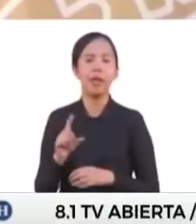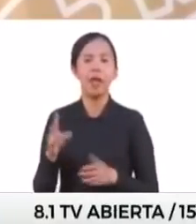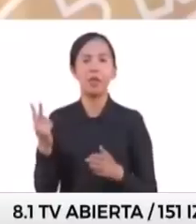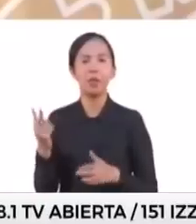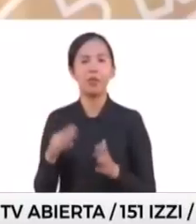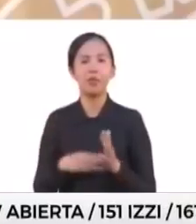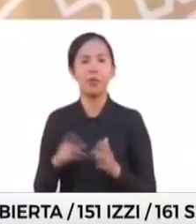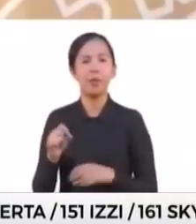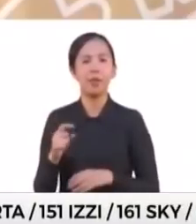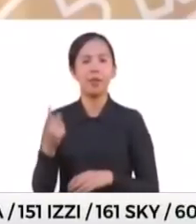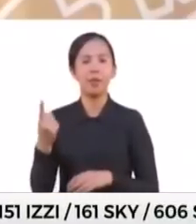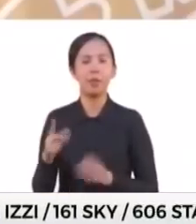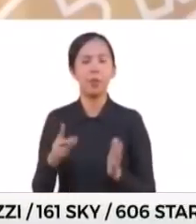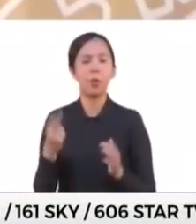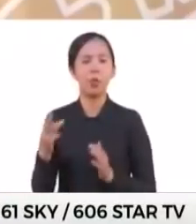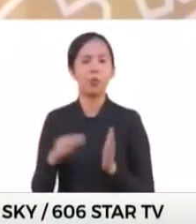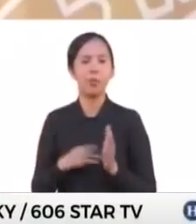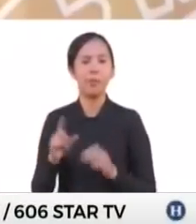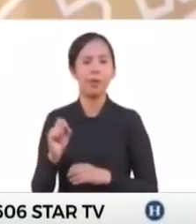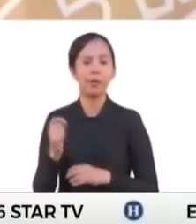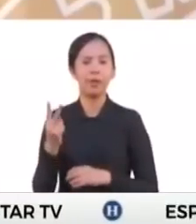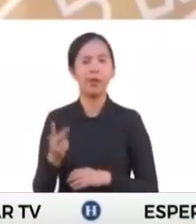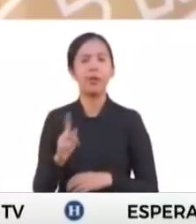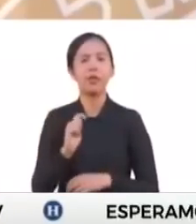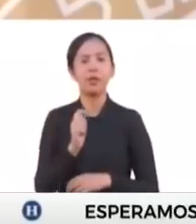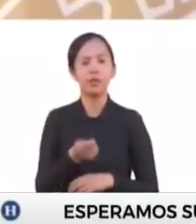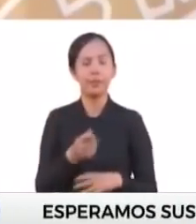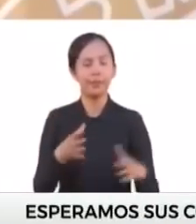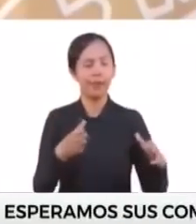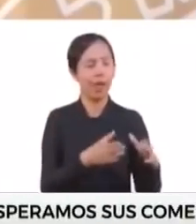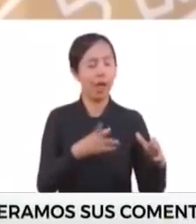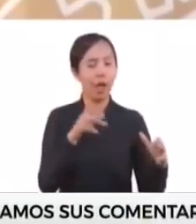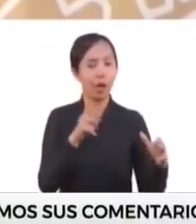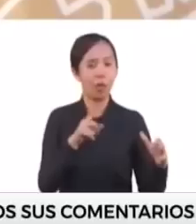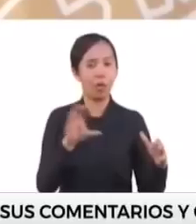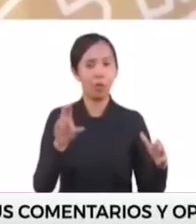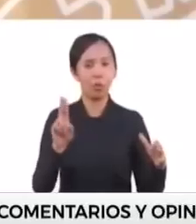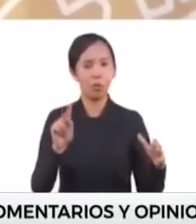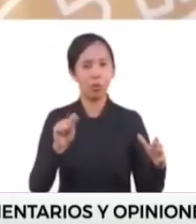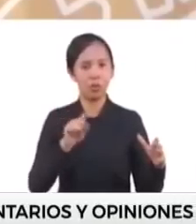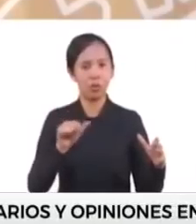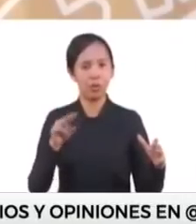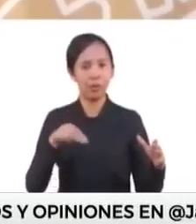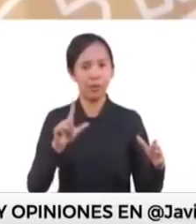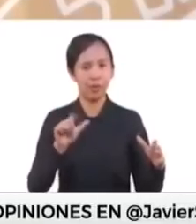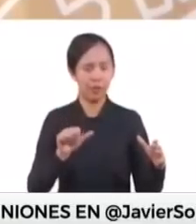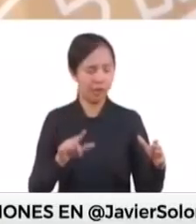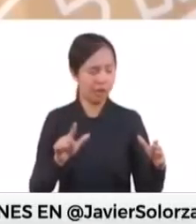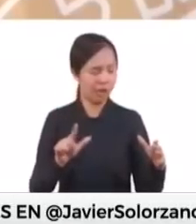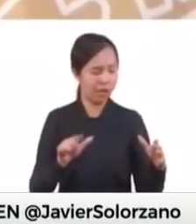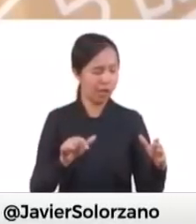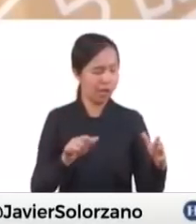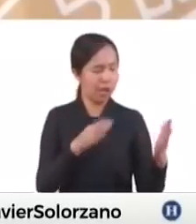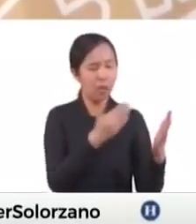2022. Eso significa que las presas del Cutzamala están a la mitad, en general, de lo